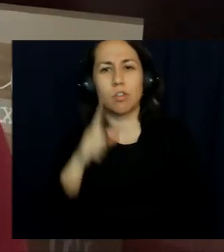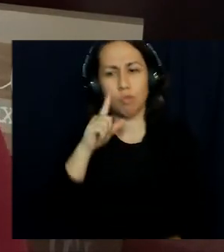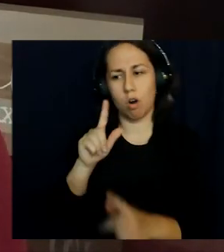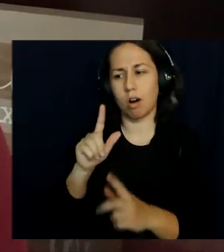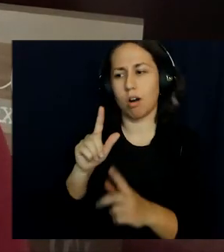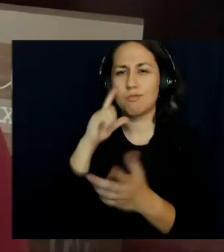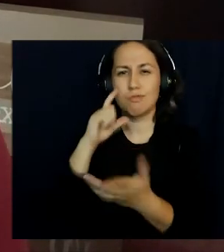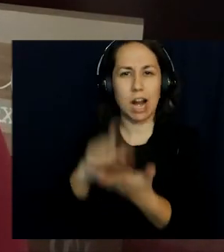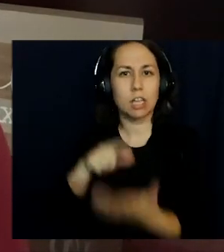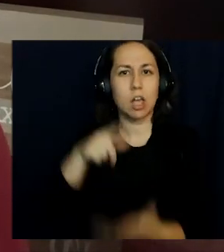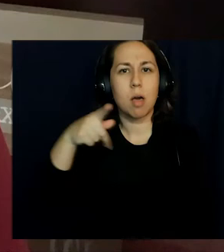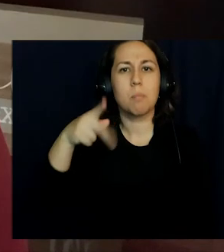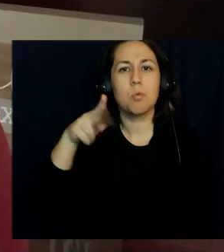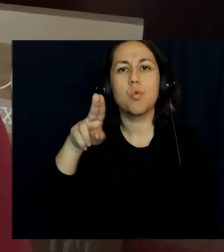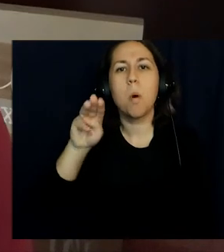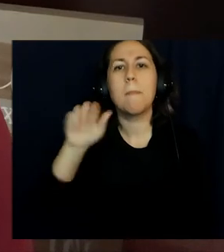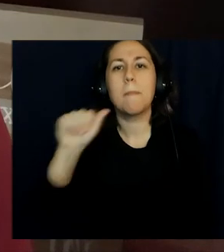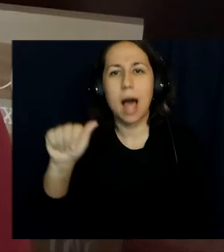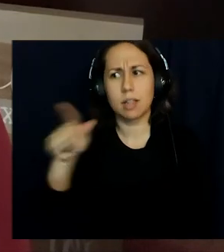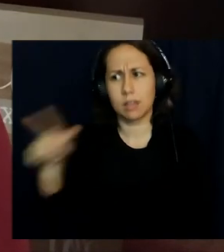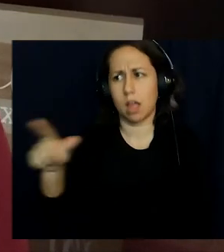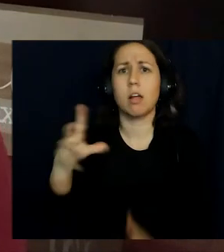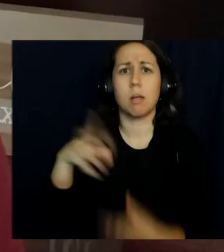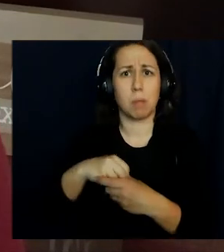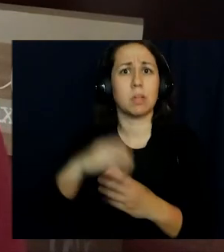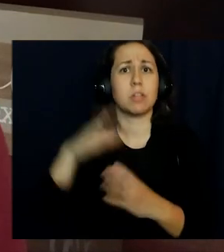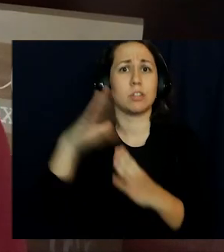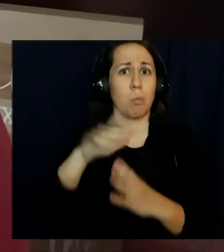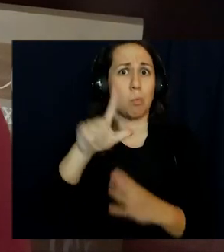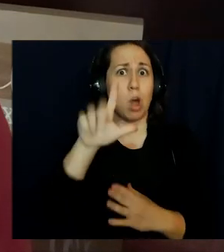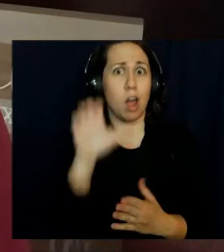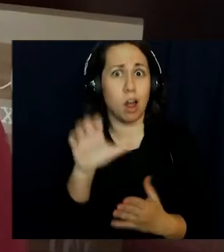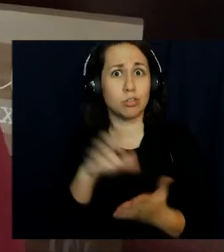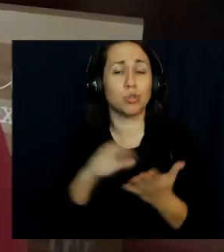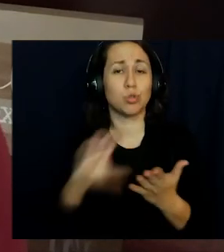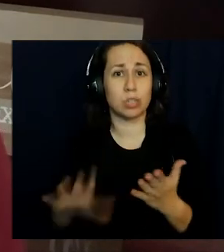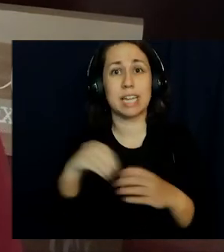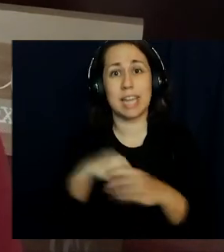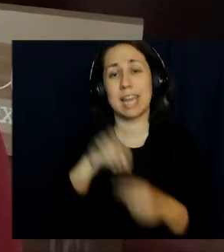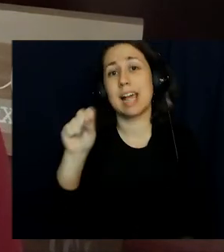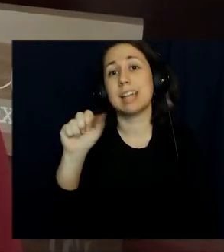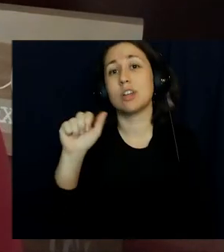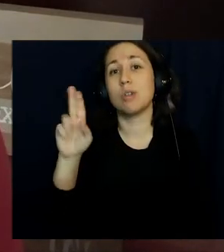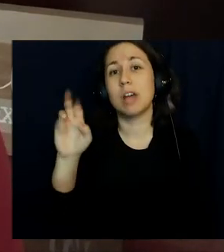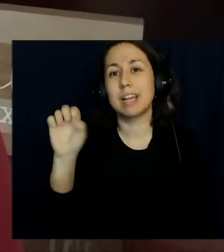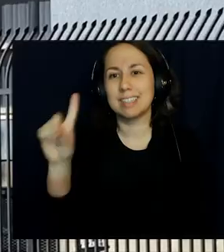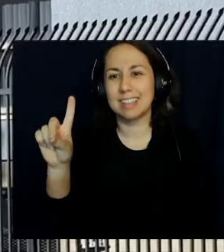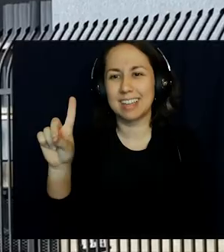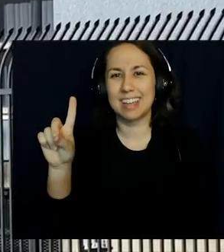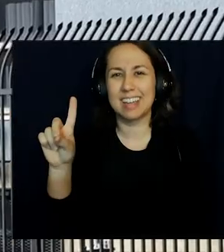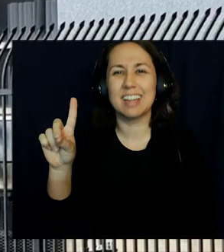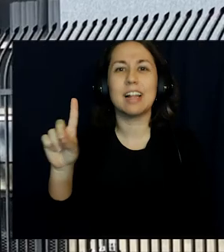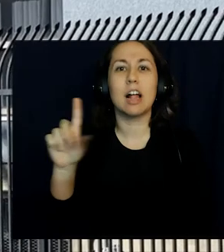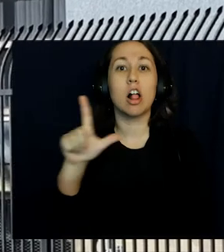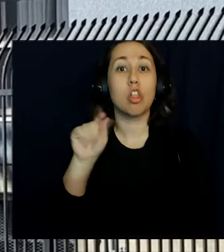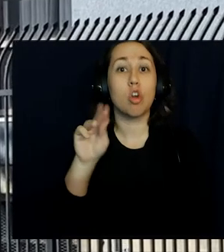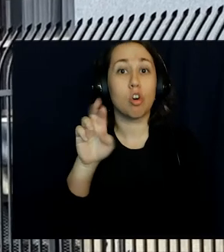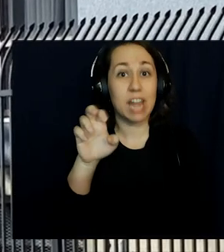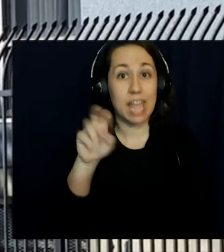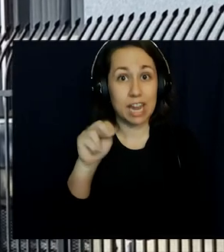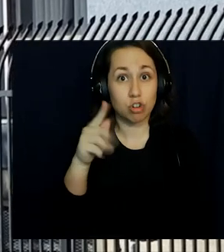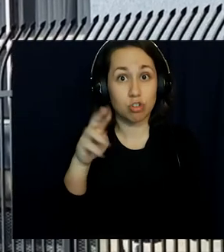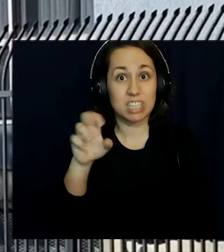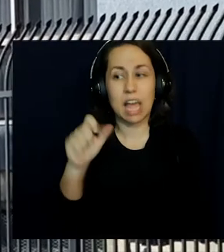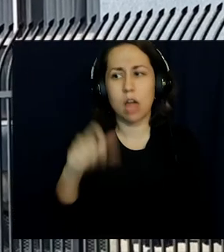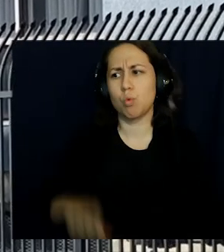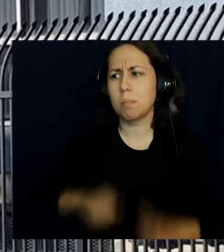que figuran entre los 100 mejores del Distrito Escolar Unificado de Santa Ana. En Lauren Grisset estamos orgullosos de todos